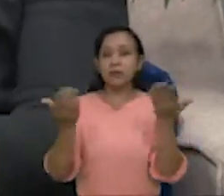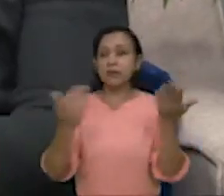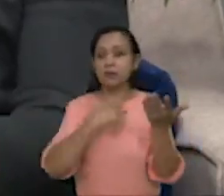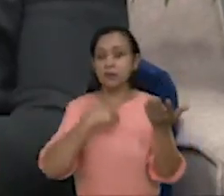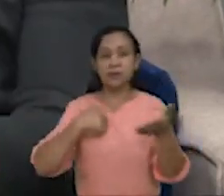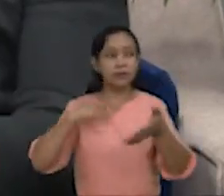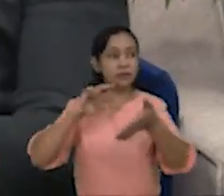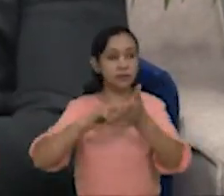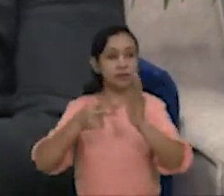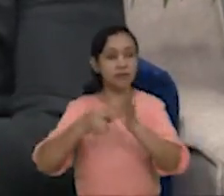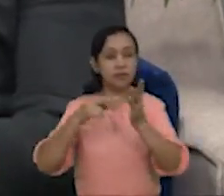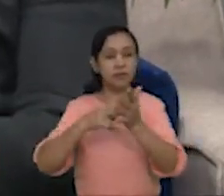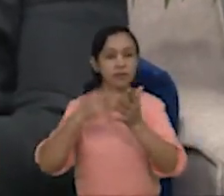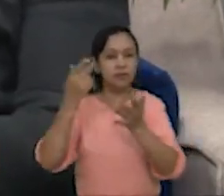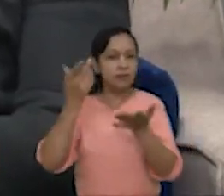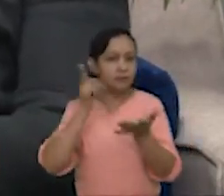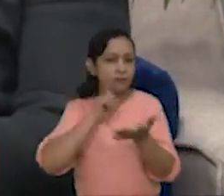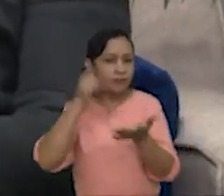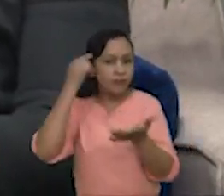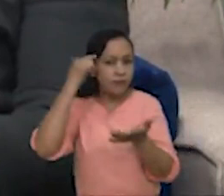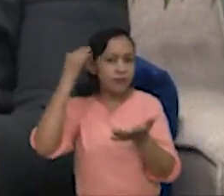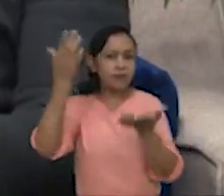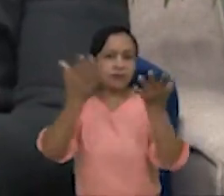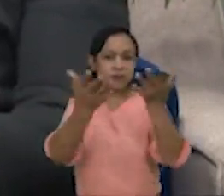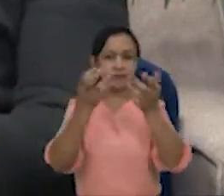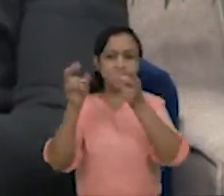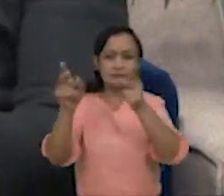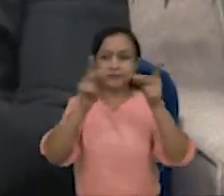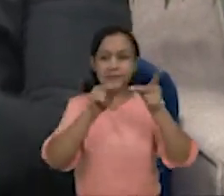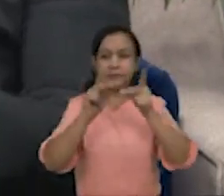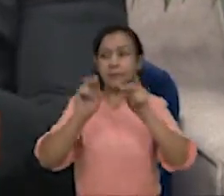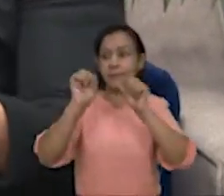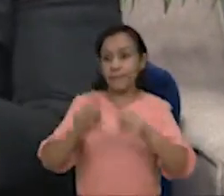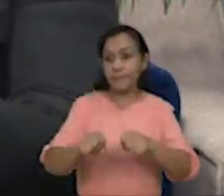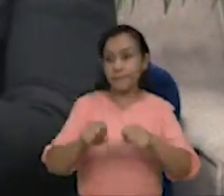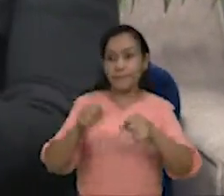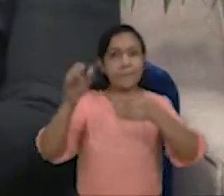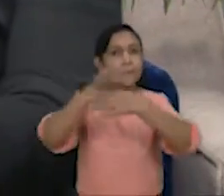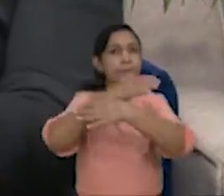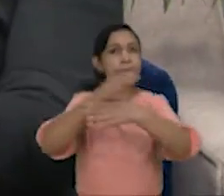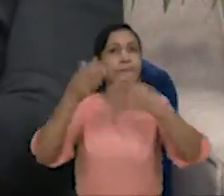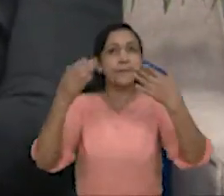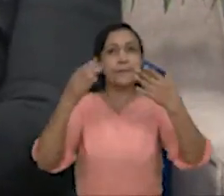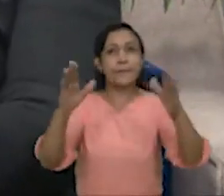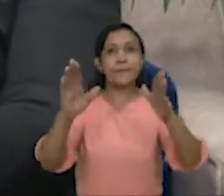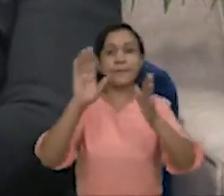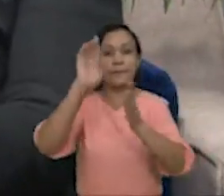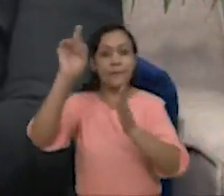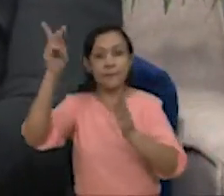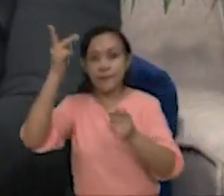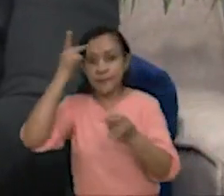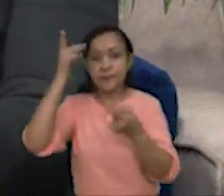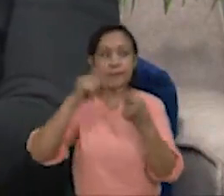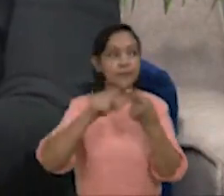son fantasiosas y que responden a intereses. Los intereses pueden ser de toda índole, pues, pero hay intereses políticos, hay